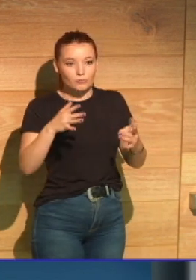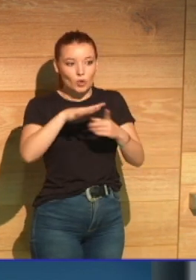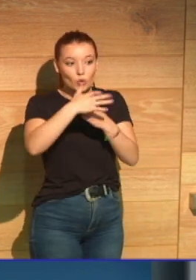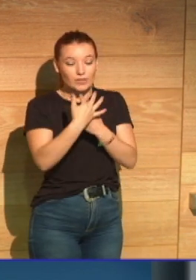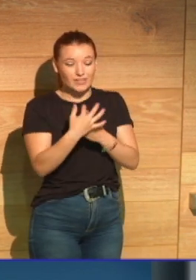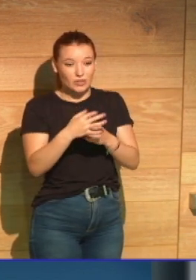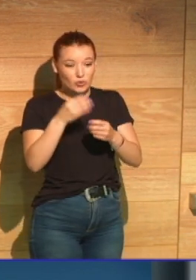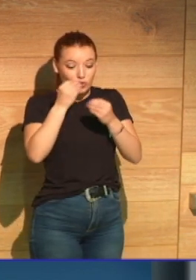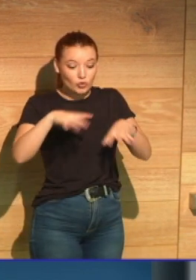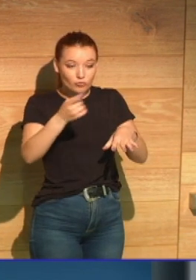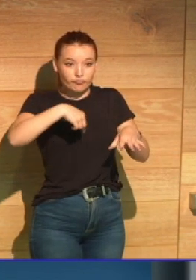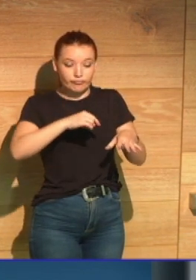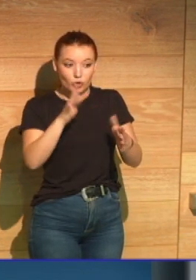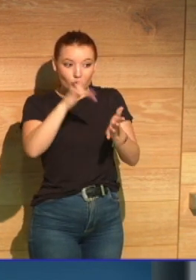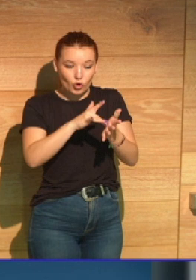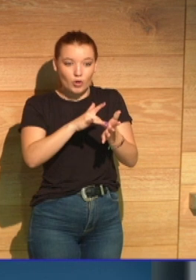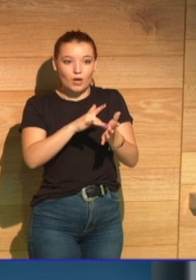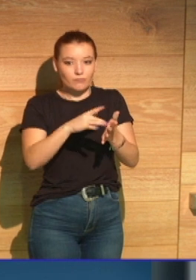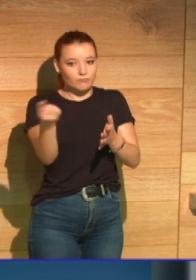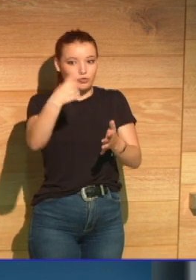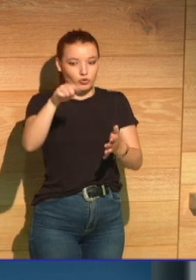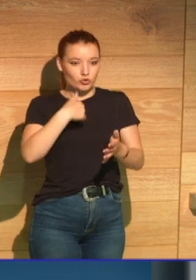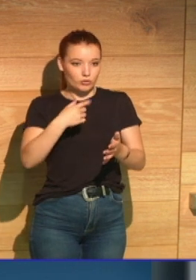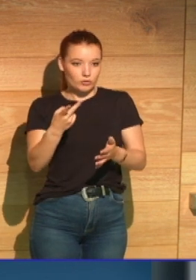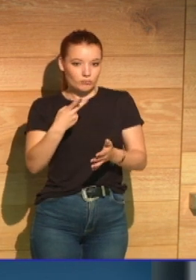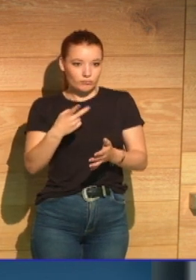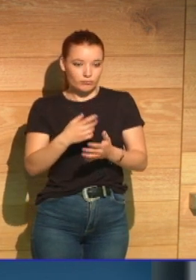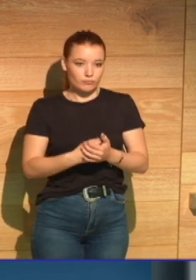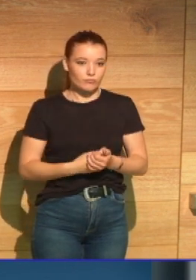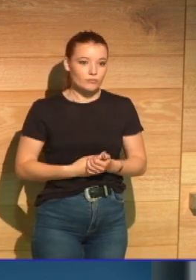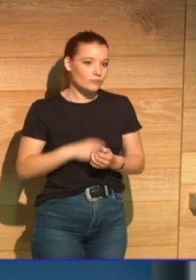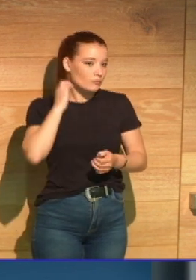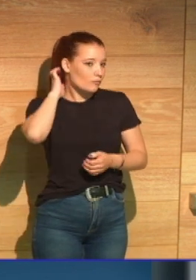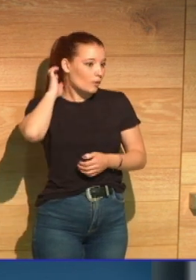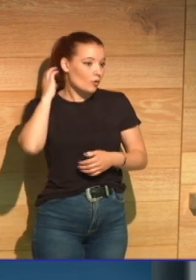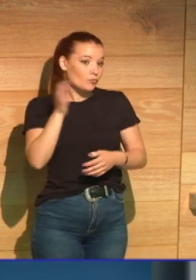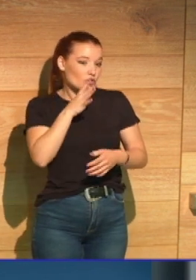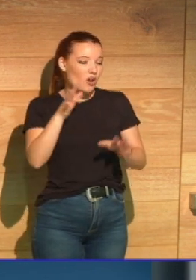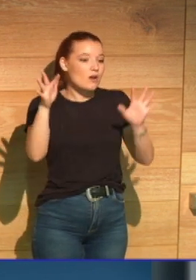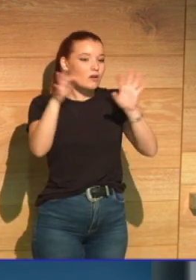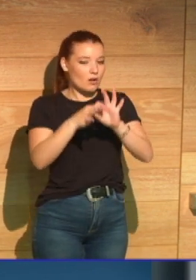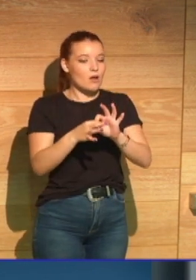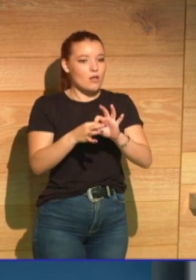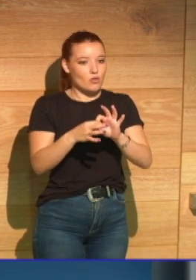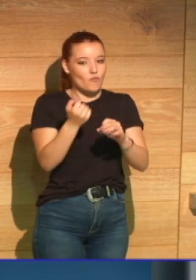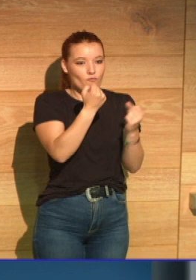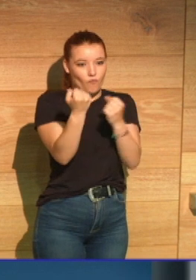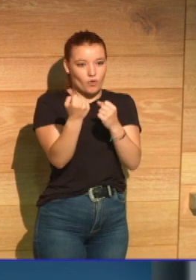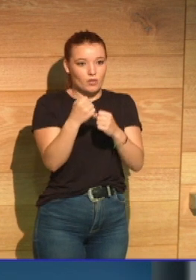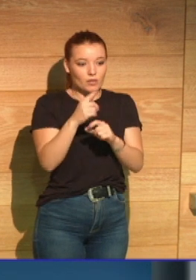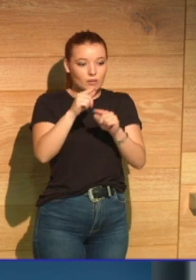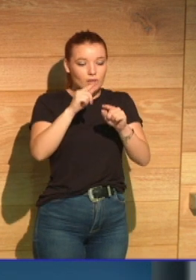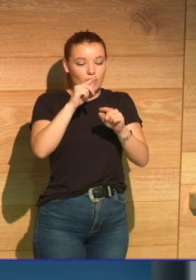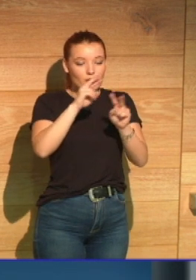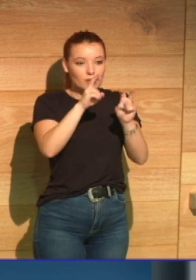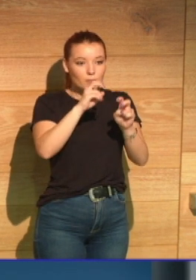histórico en el que nos encontramos hoy, ustedes y yo, en ese contexto hay una relación directa y entrañable con las circunstancias de la pandemia que entienden las